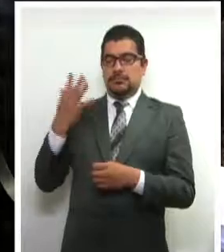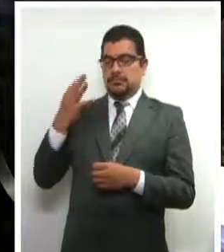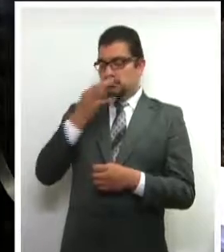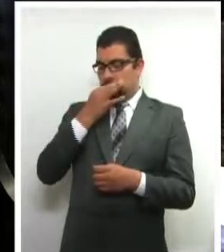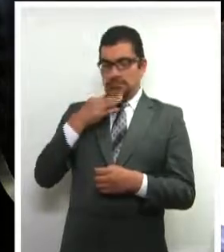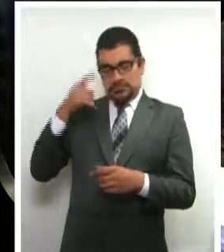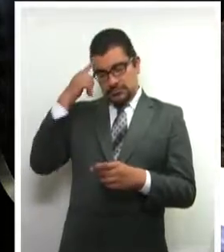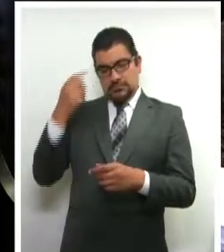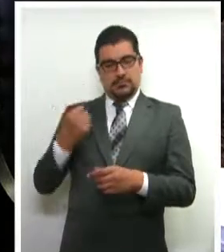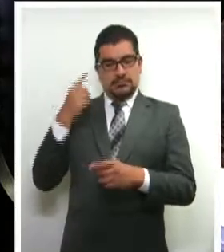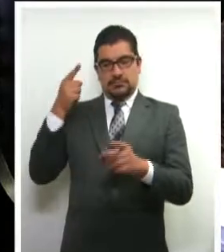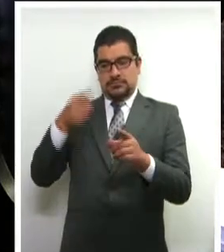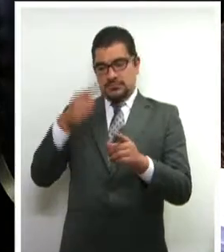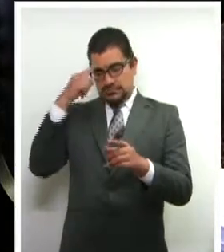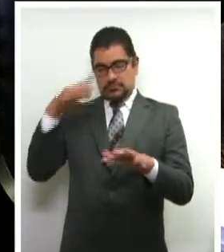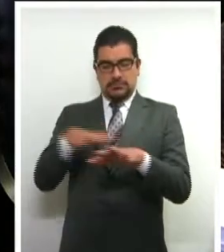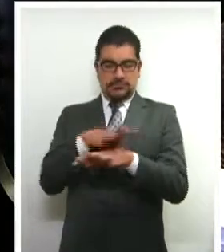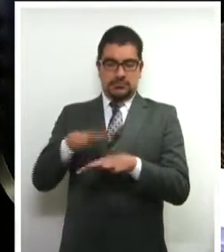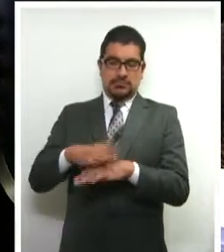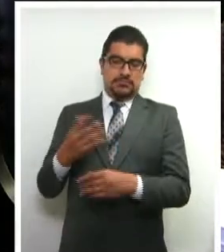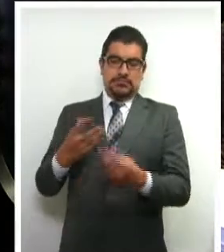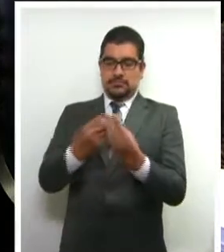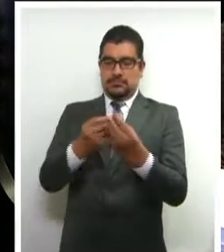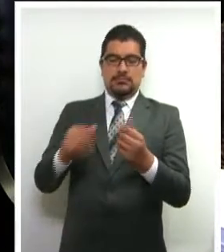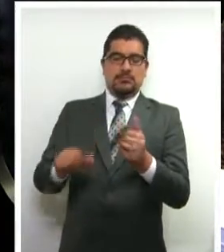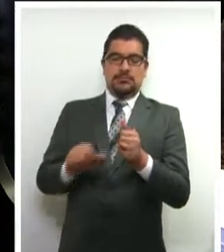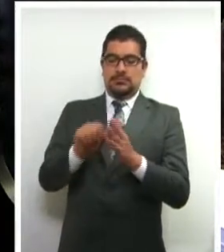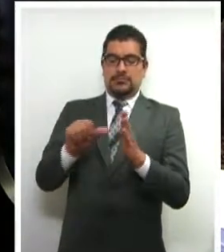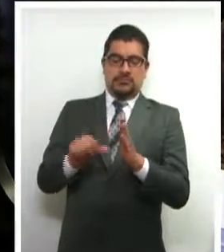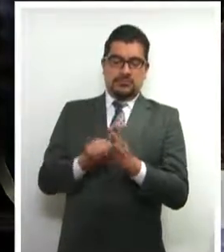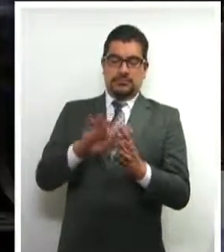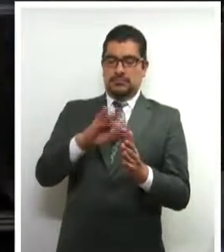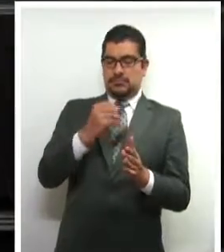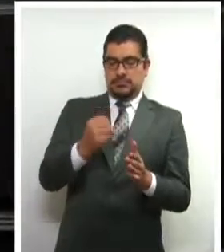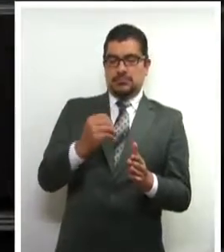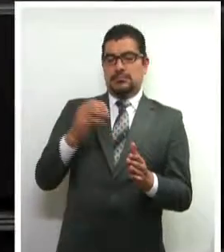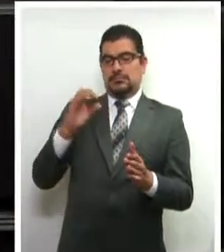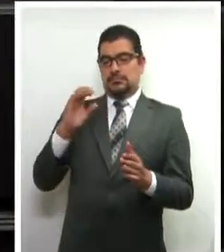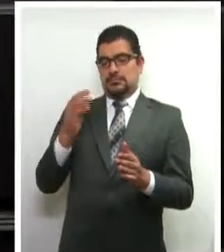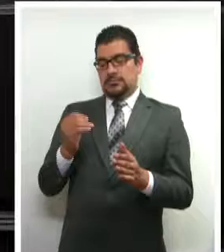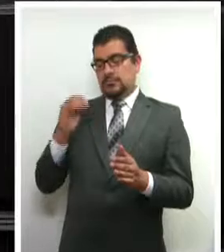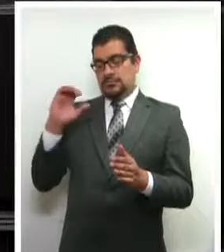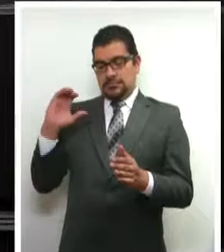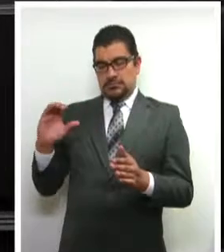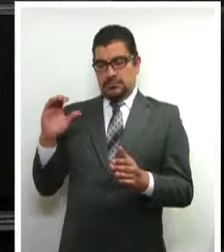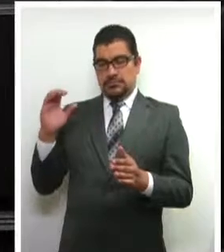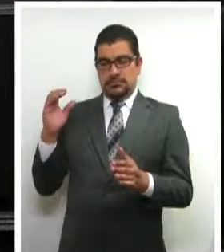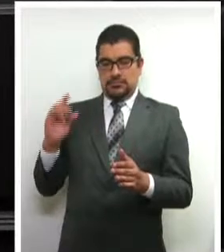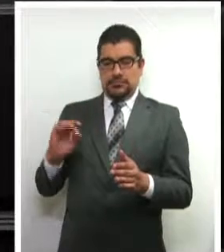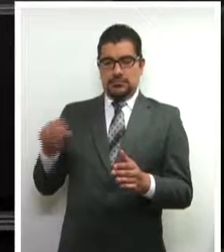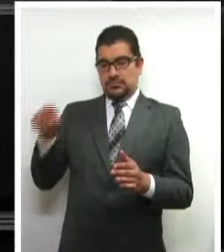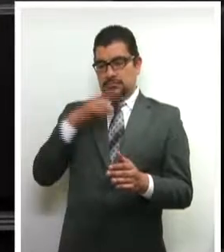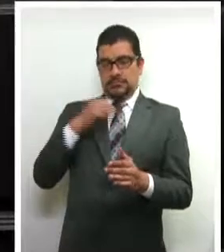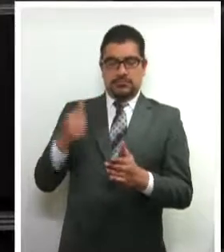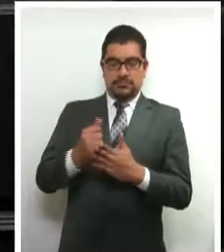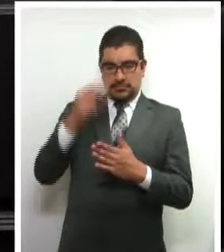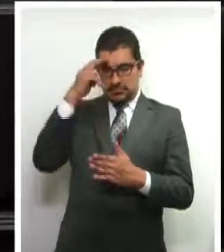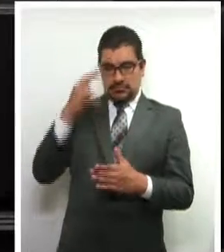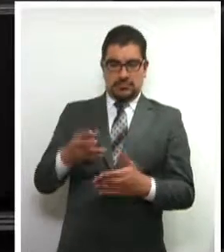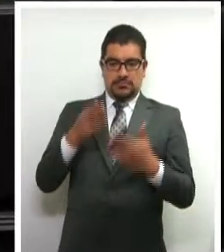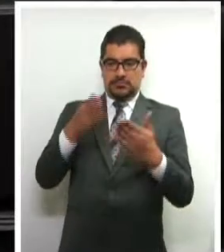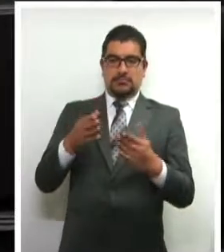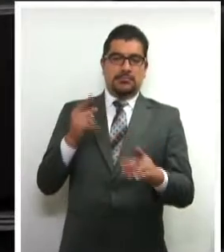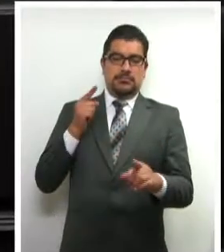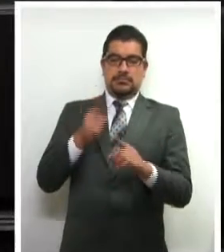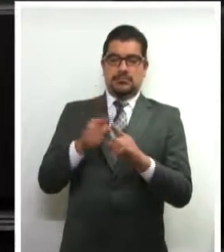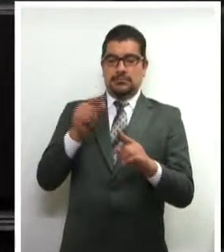proyecto de decreto por el que se modifican y adicionan al artículo 59, apartados B y C del proyecto de Constitución Política de la Ciudad de México en